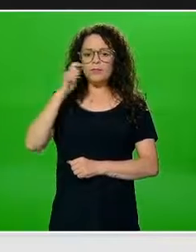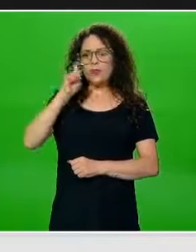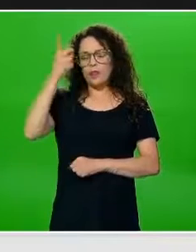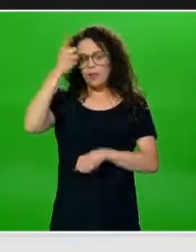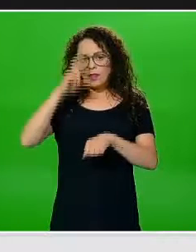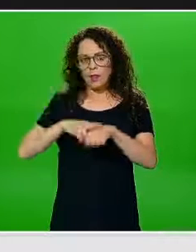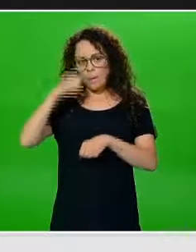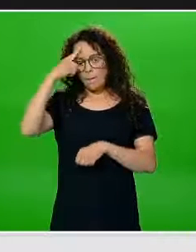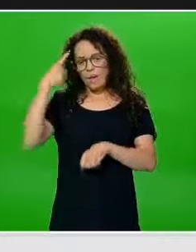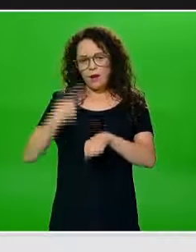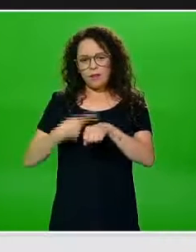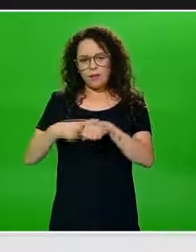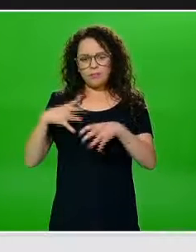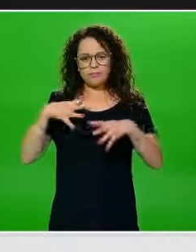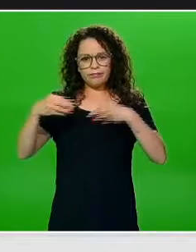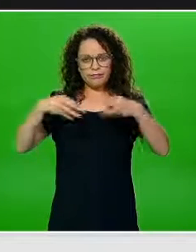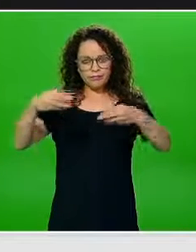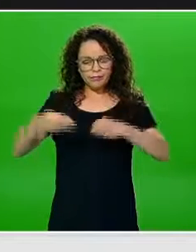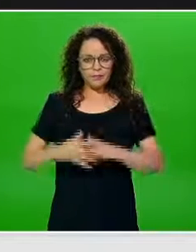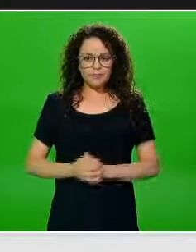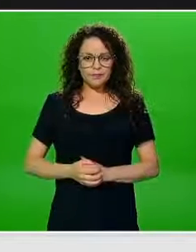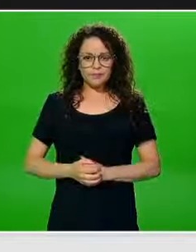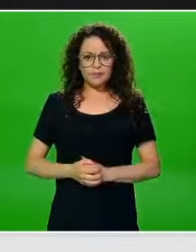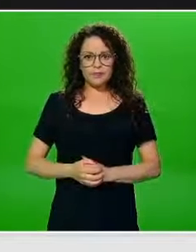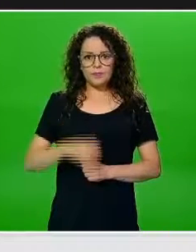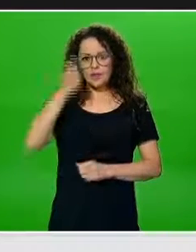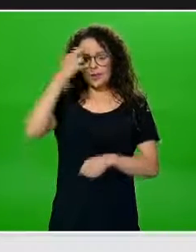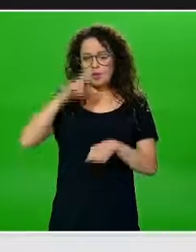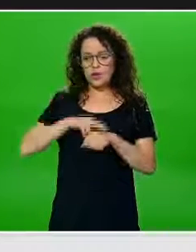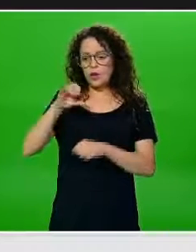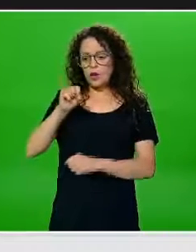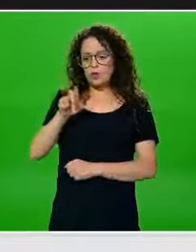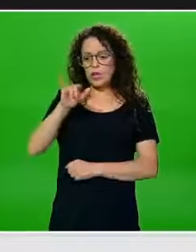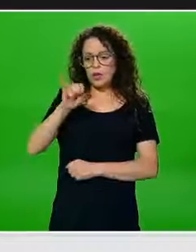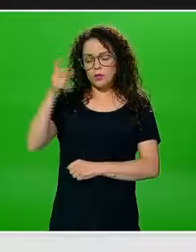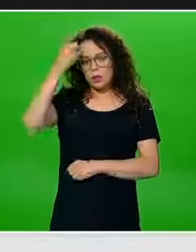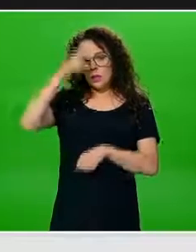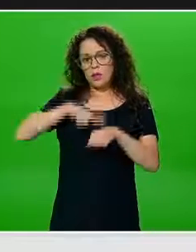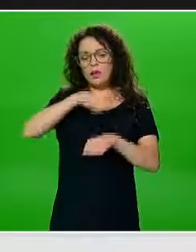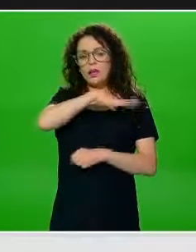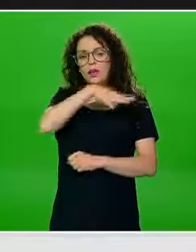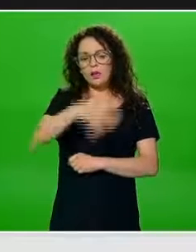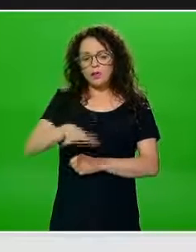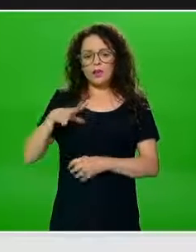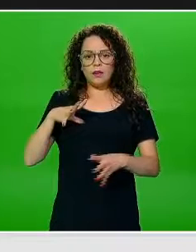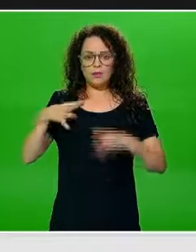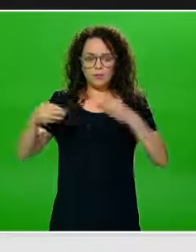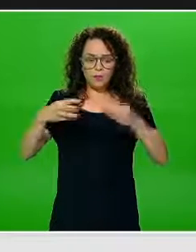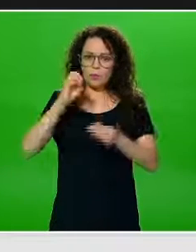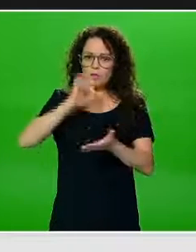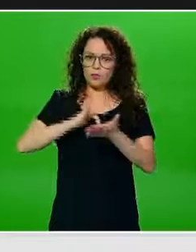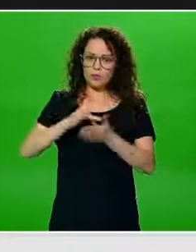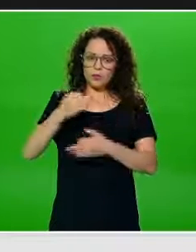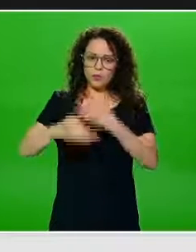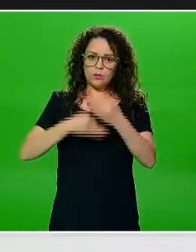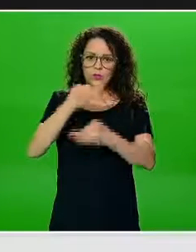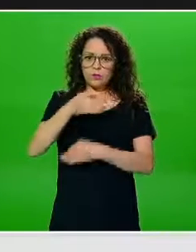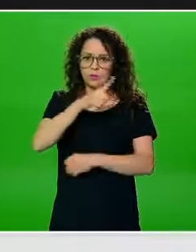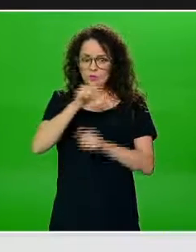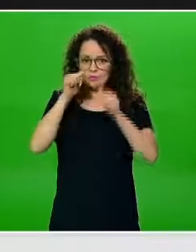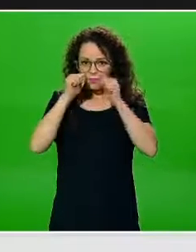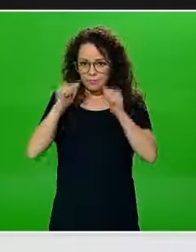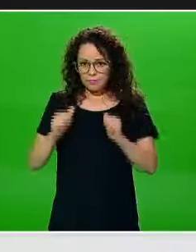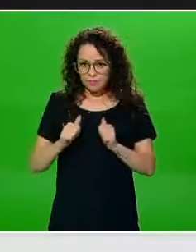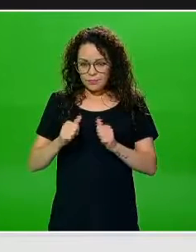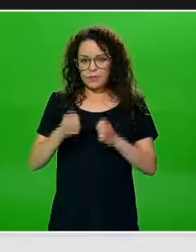Enfermedades Transmisibles, y el doctor José Luis Alomía Segarra, director general de Epidemiología. Les agradecemos a todos la asistencia y